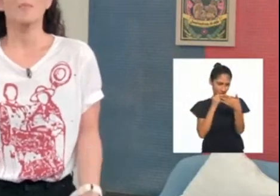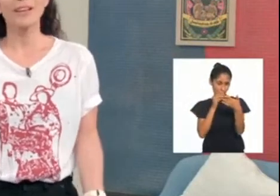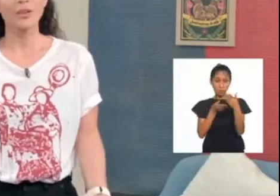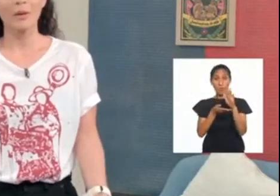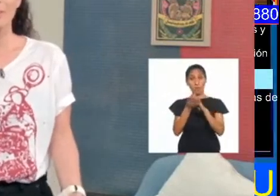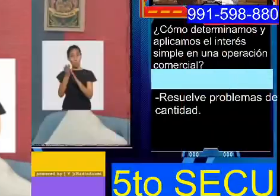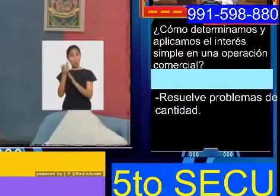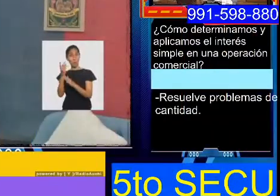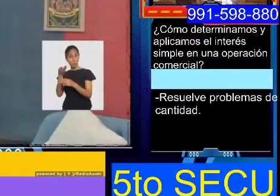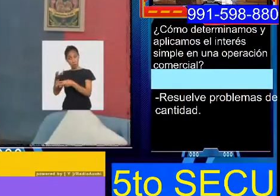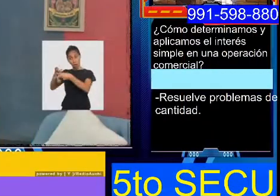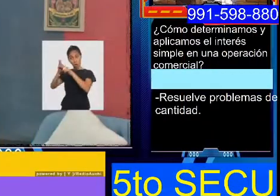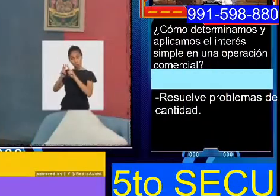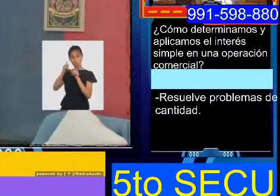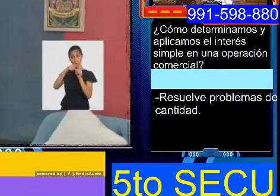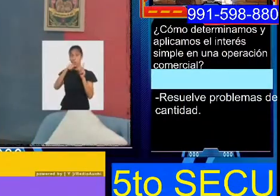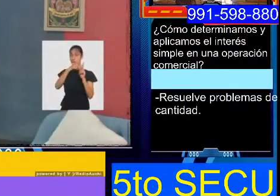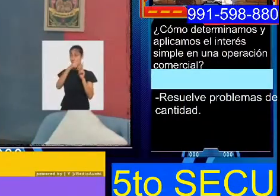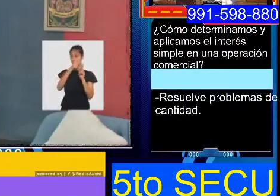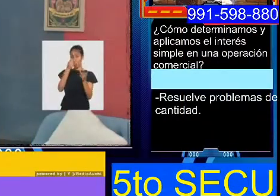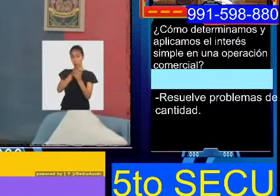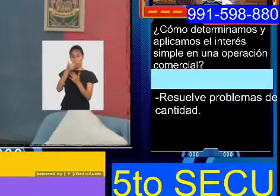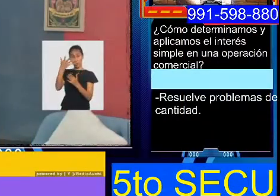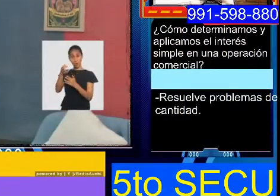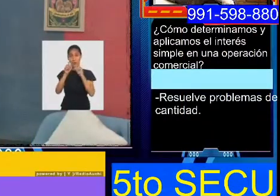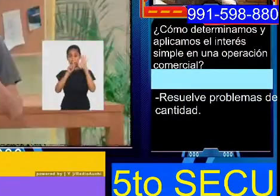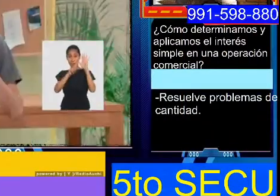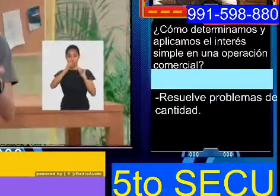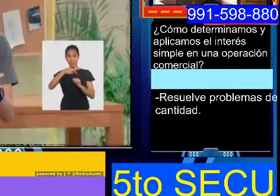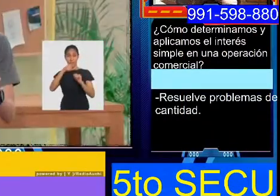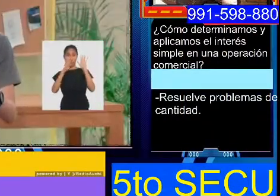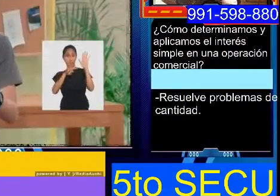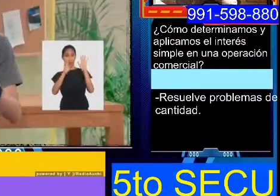condiciones, Mario y Camila tendrán que devolver 6.900 soles.